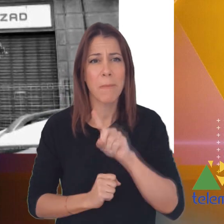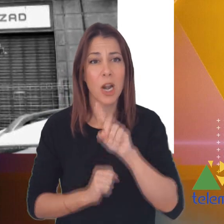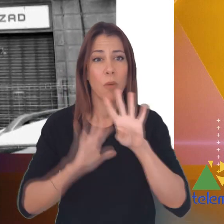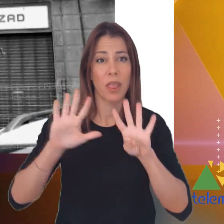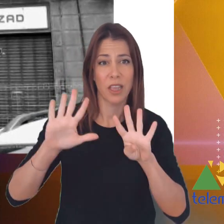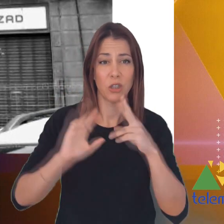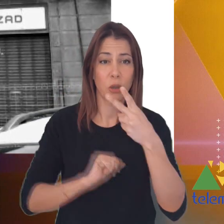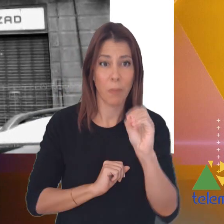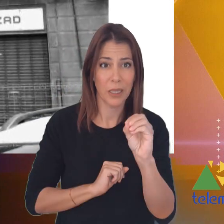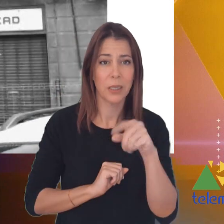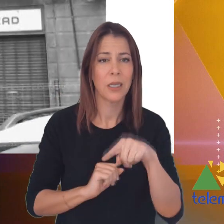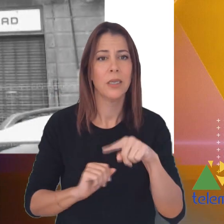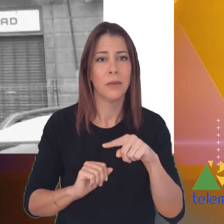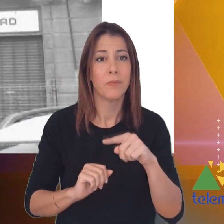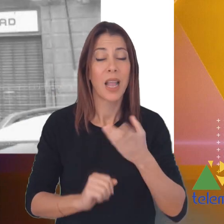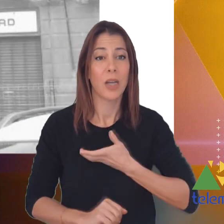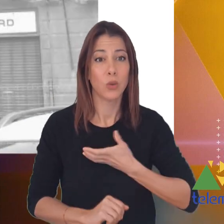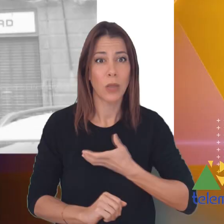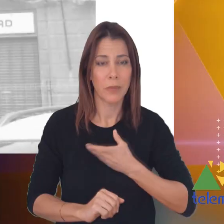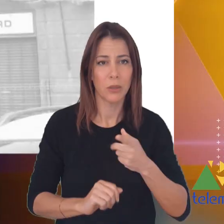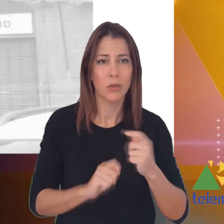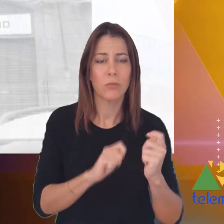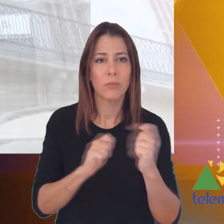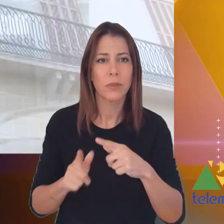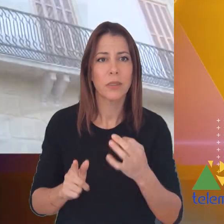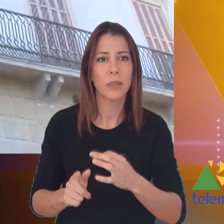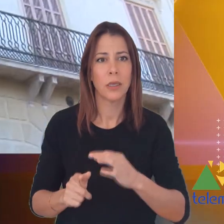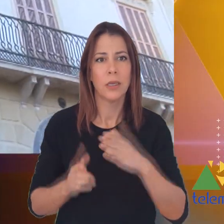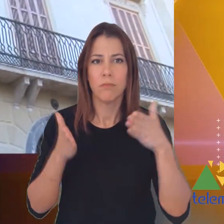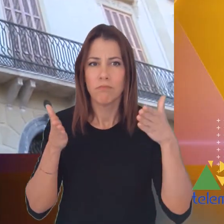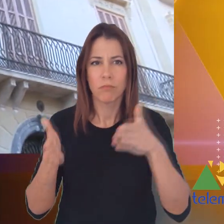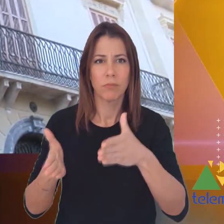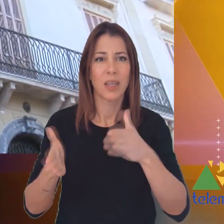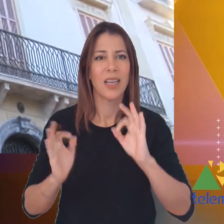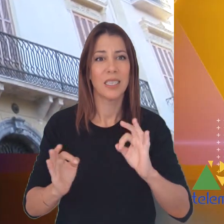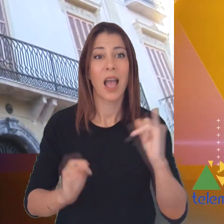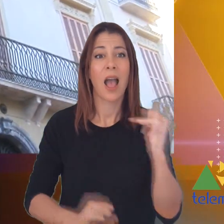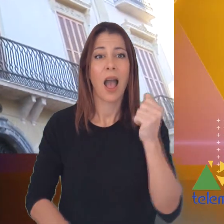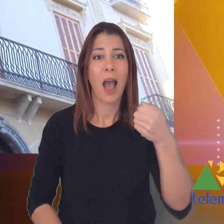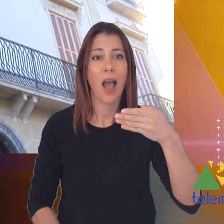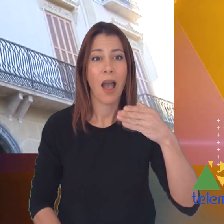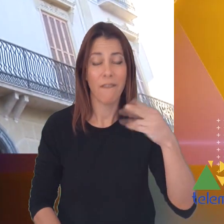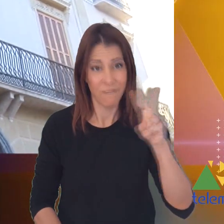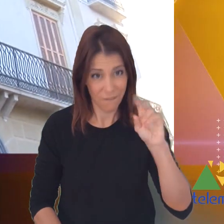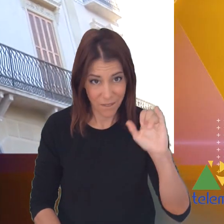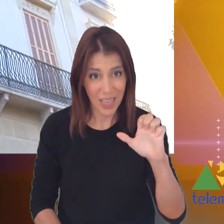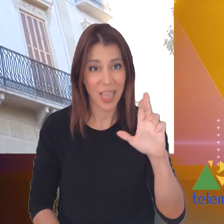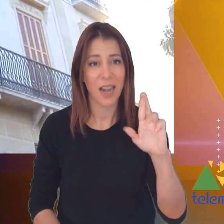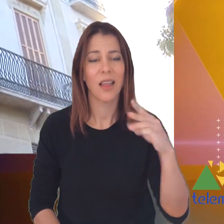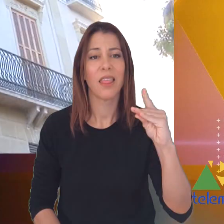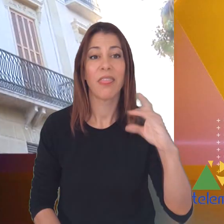1920, se le pone por parte del ayuntamiento, se la dedican a Javier de Burgos. Pero no es